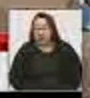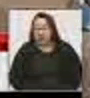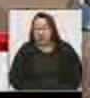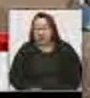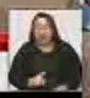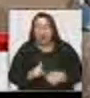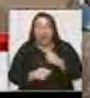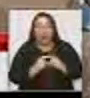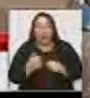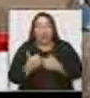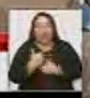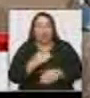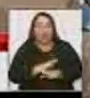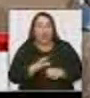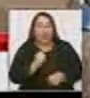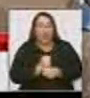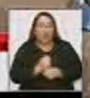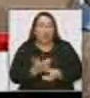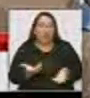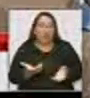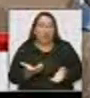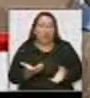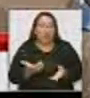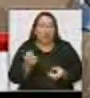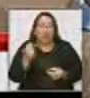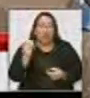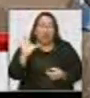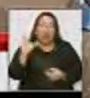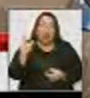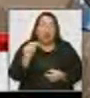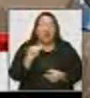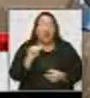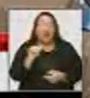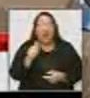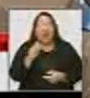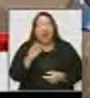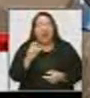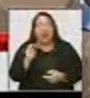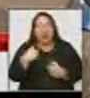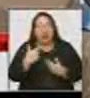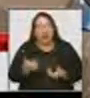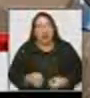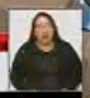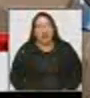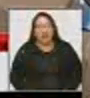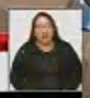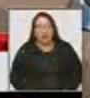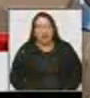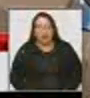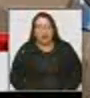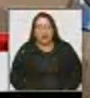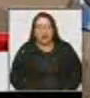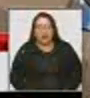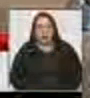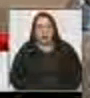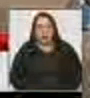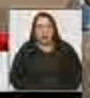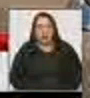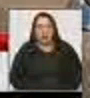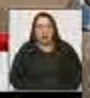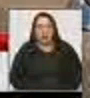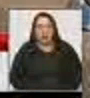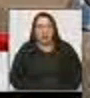ingresos laborales de ningún tipo, ¿no? Y adicionalmente, y lo hemos incluido y creo que es sano ponerlo sobre la